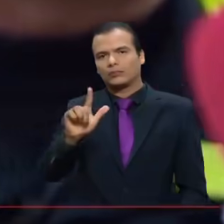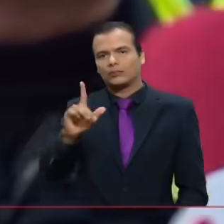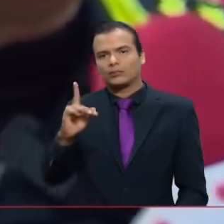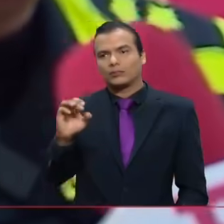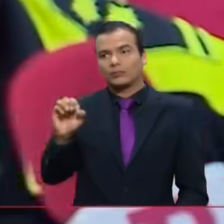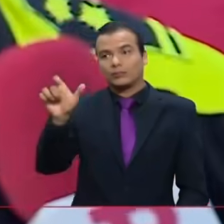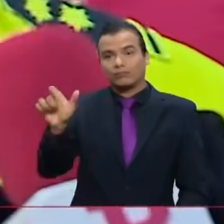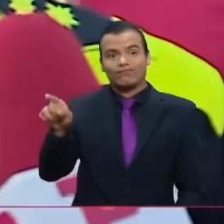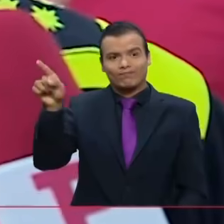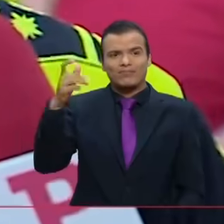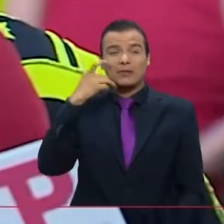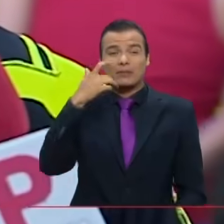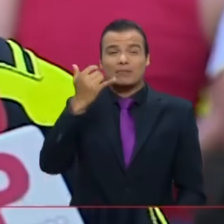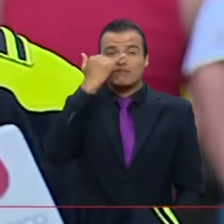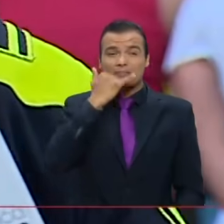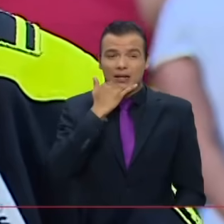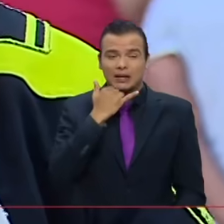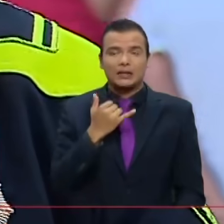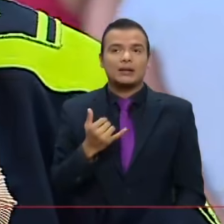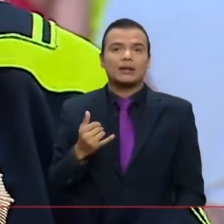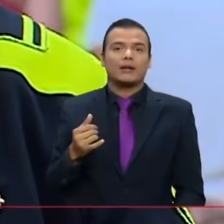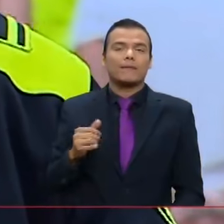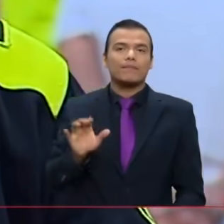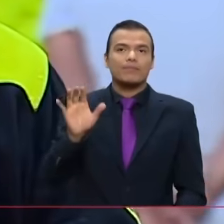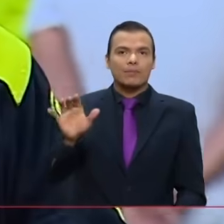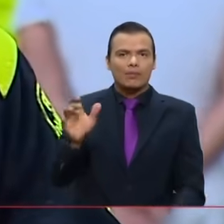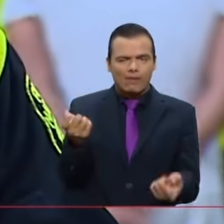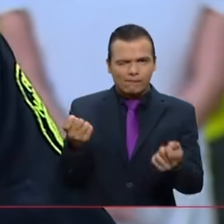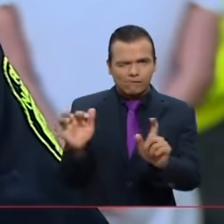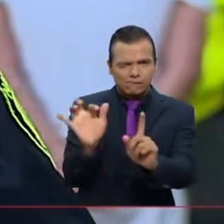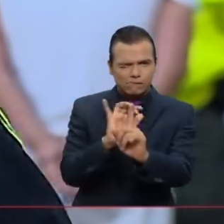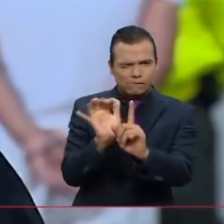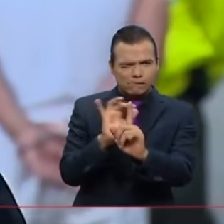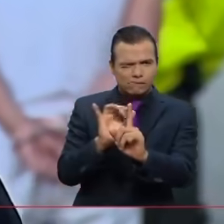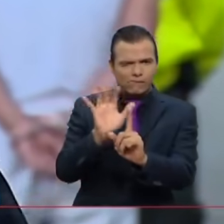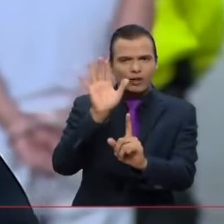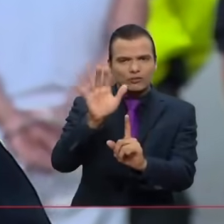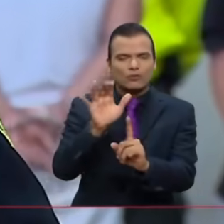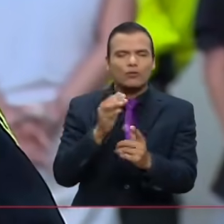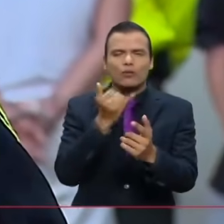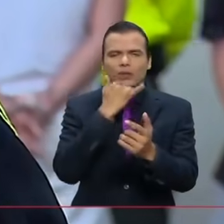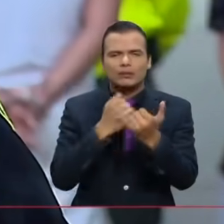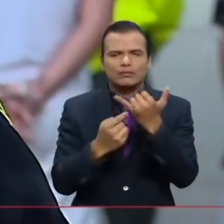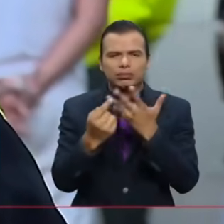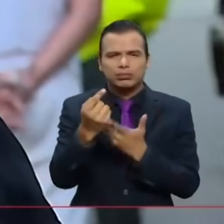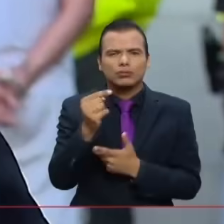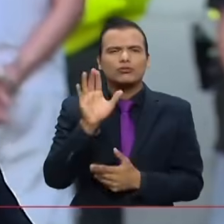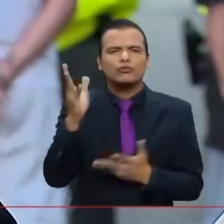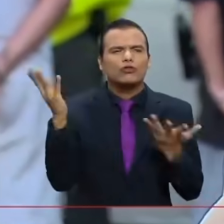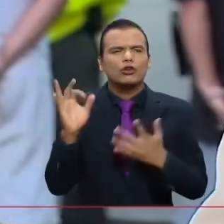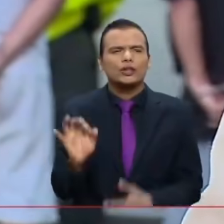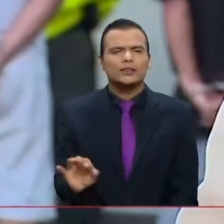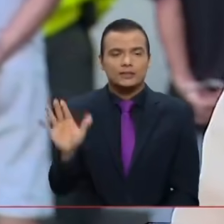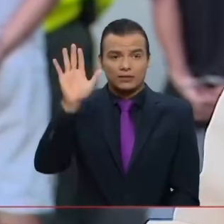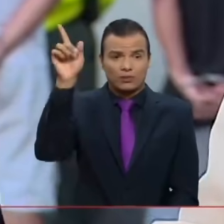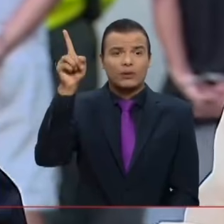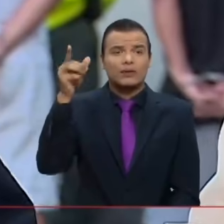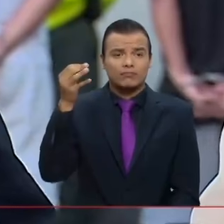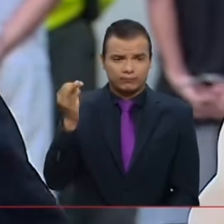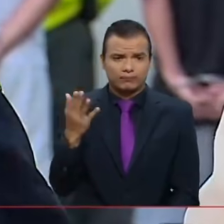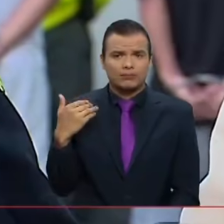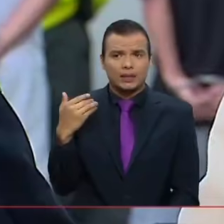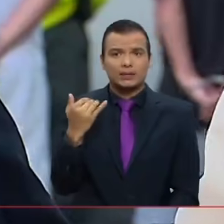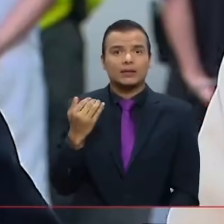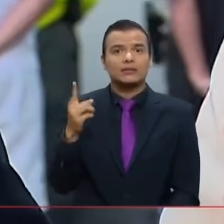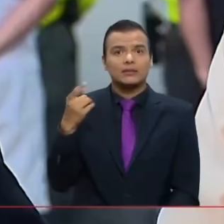actividades delincuenciales de la estructura de Bello Horizonte en el barrio Siloé. Él contaba con una orden de captura vigente para pagar una